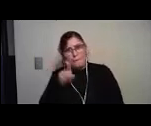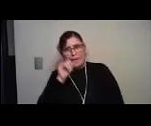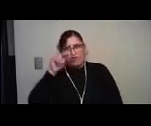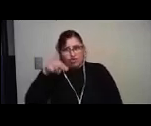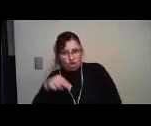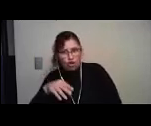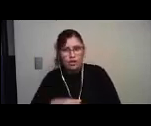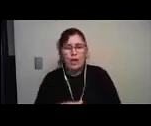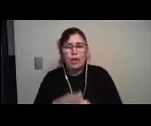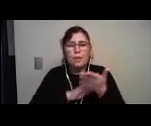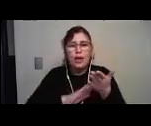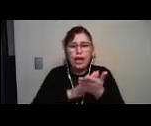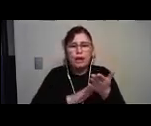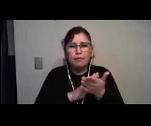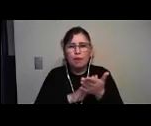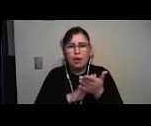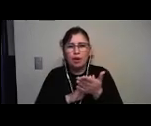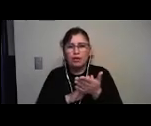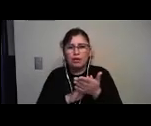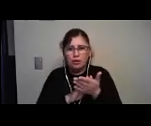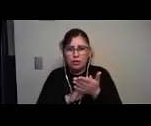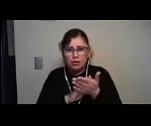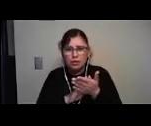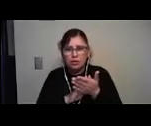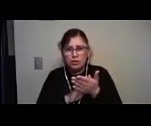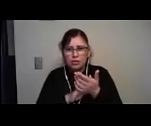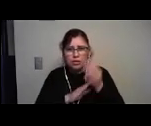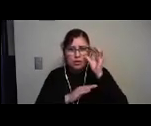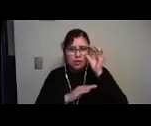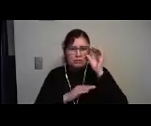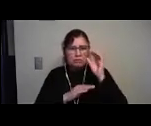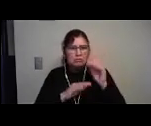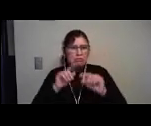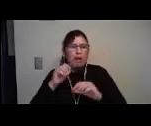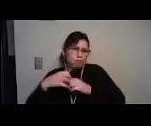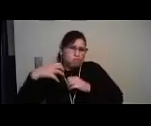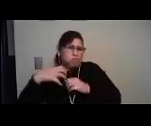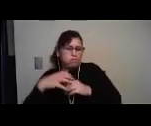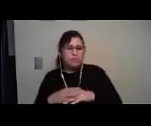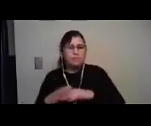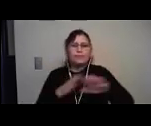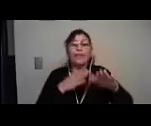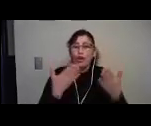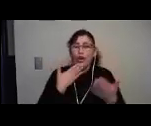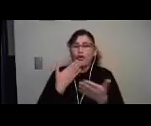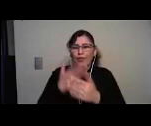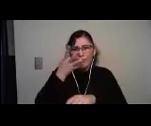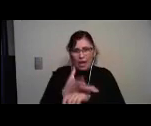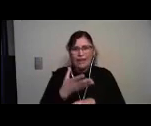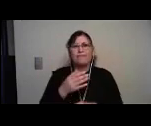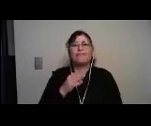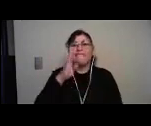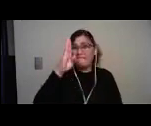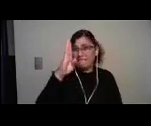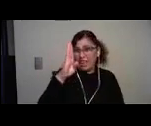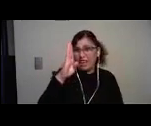sarcoma, ¿de acuerdo? Cuando hay déficit de vitamina B,